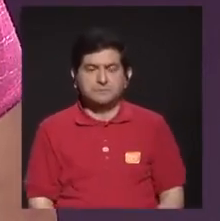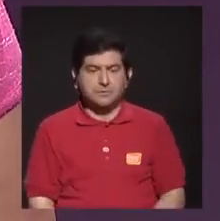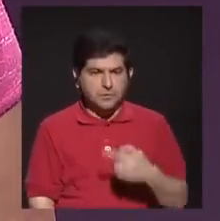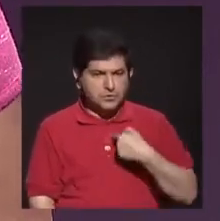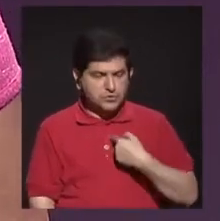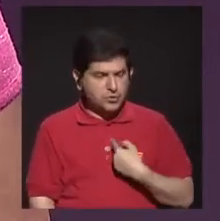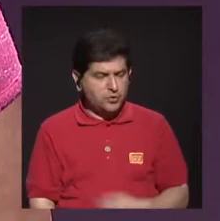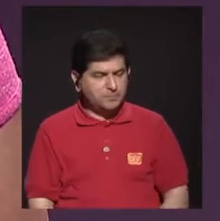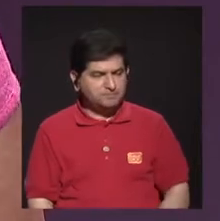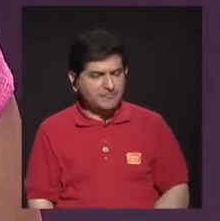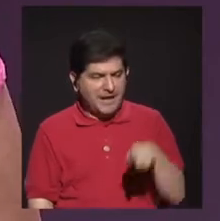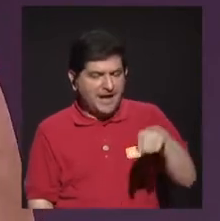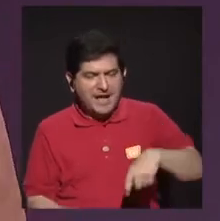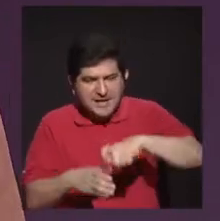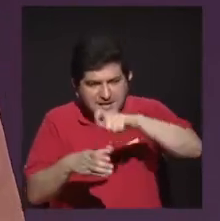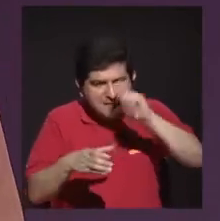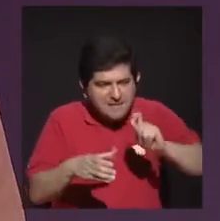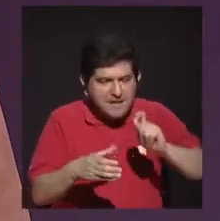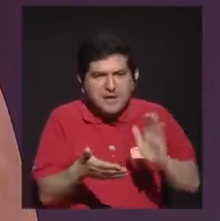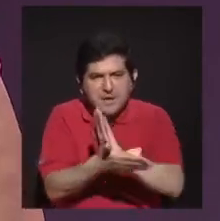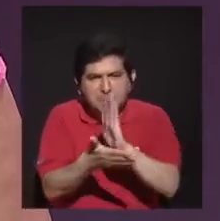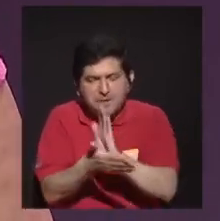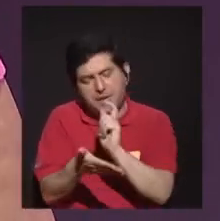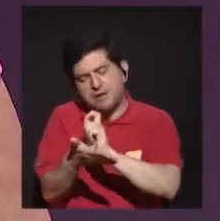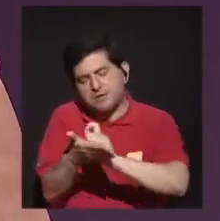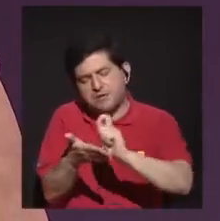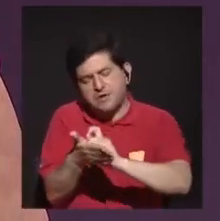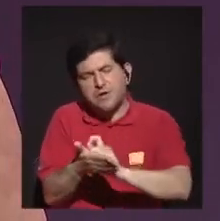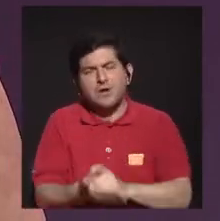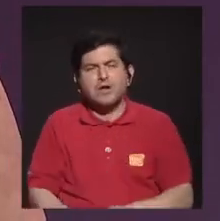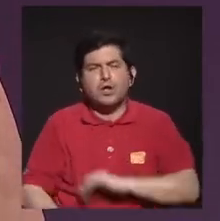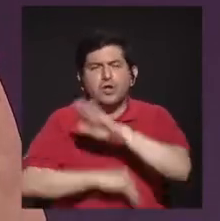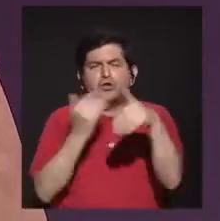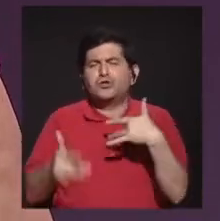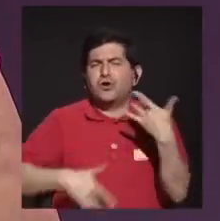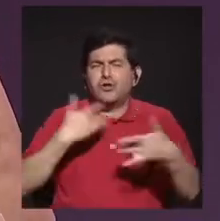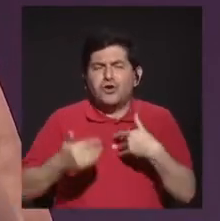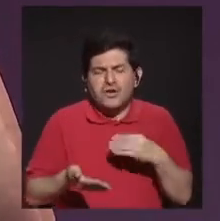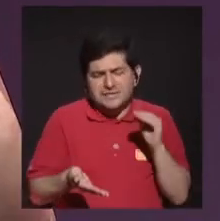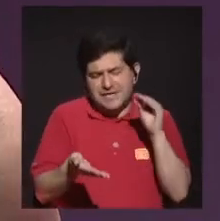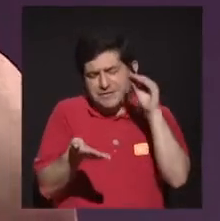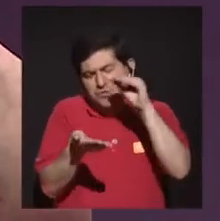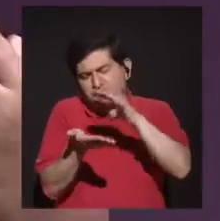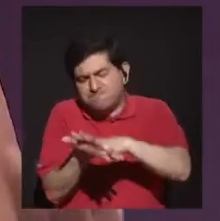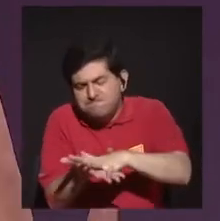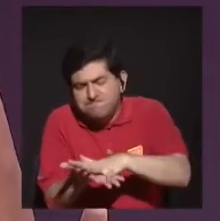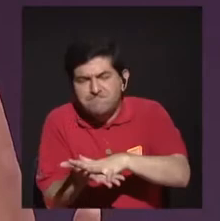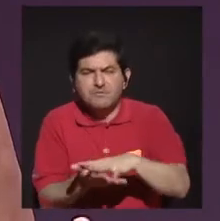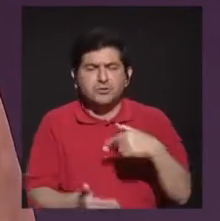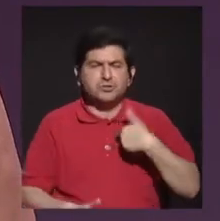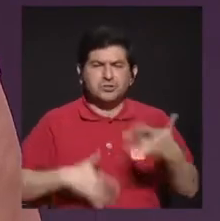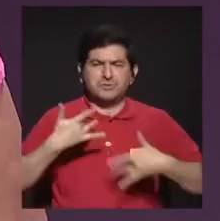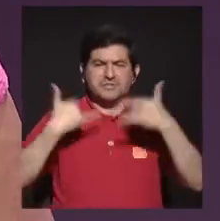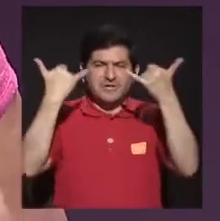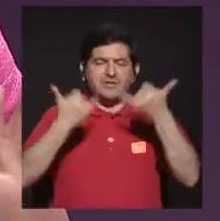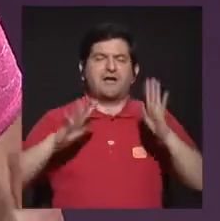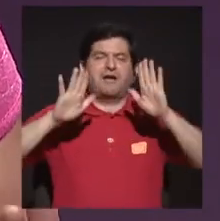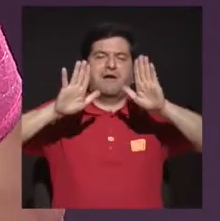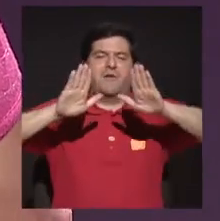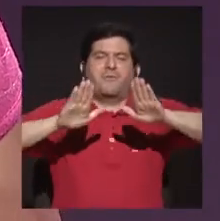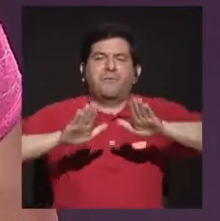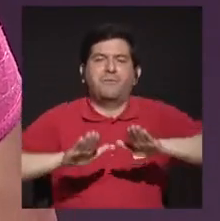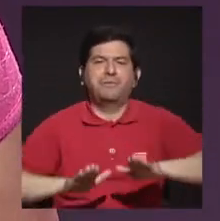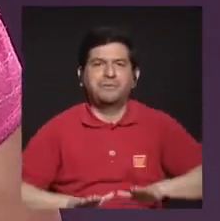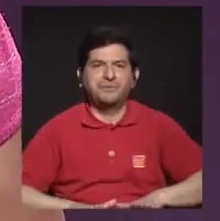agarrar un lápiz y un papel y desahogarme, desahogar todo lo que siento en ese momento hasta que yo me siento relajada, ¿me entiende?